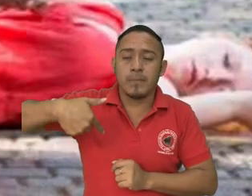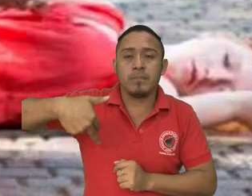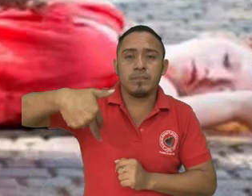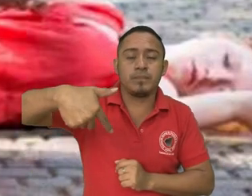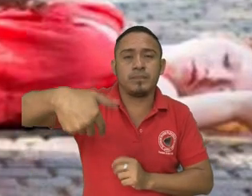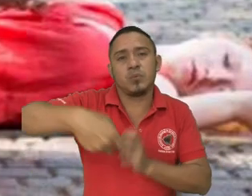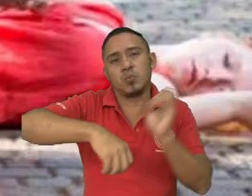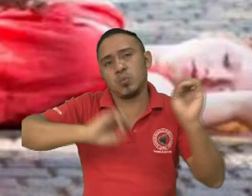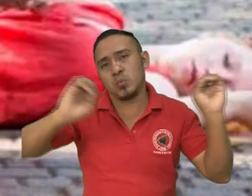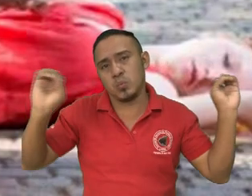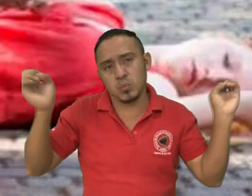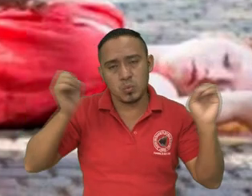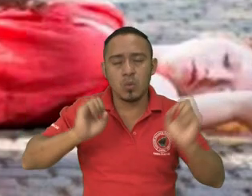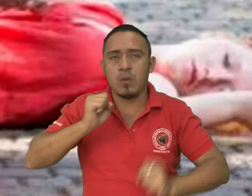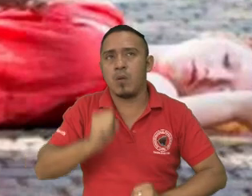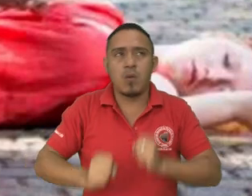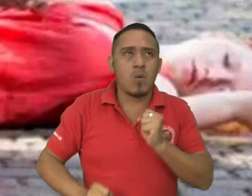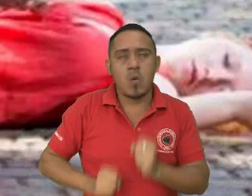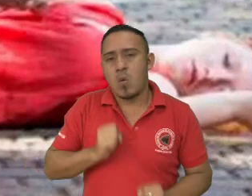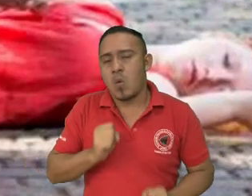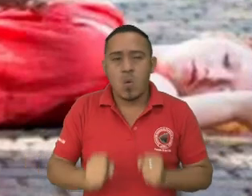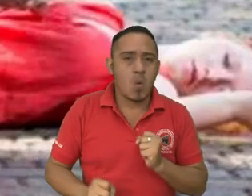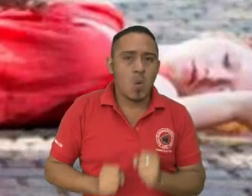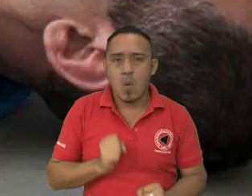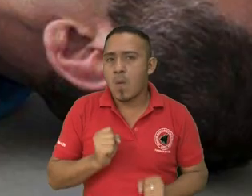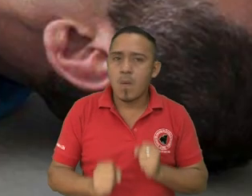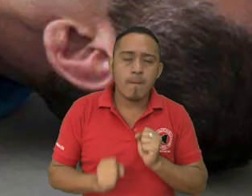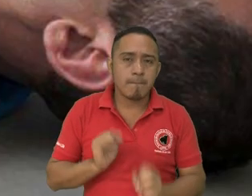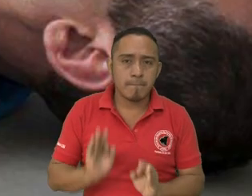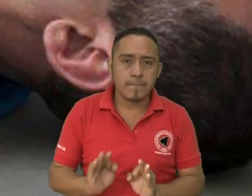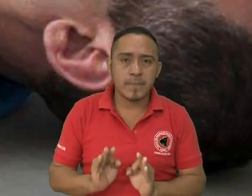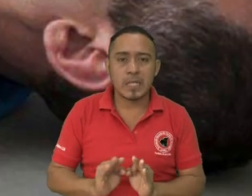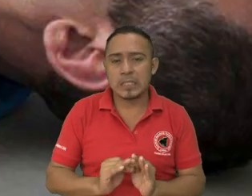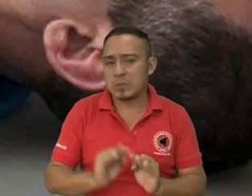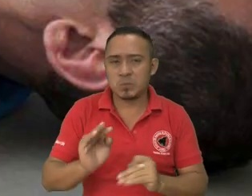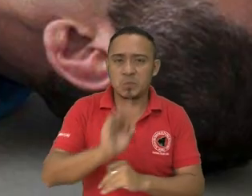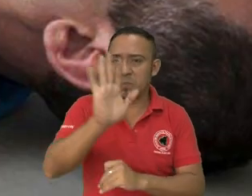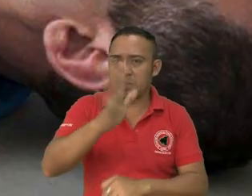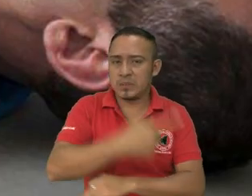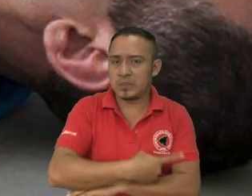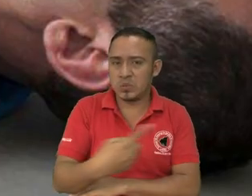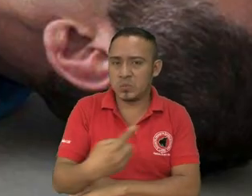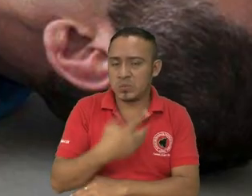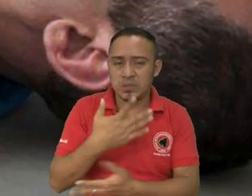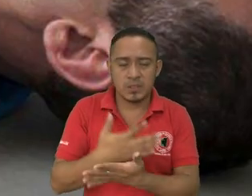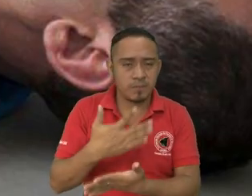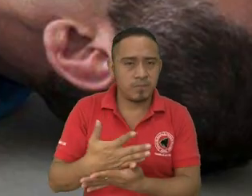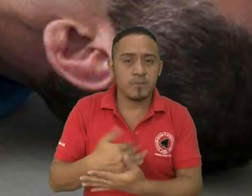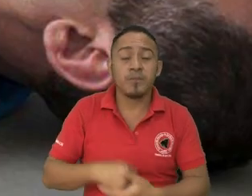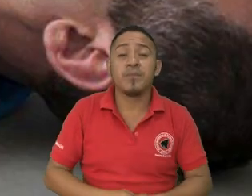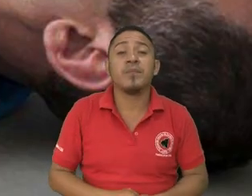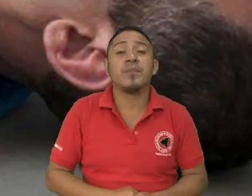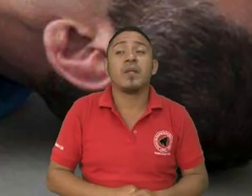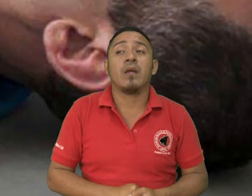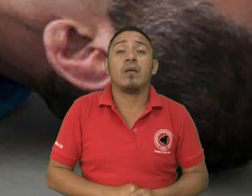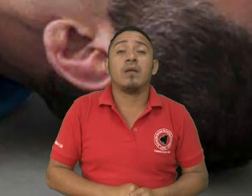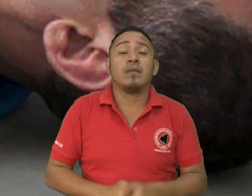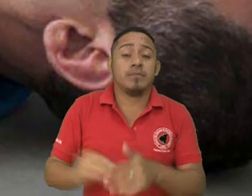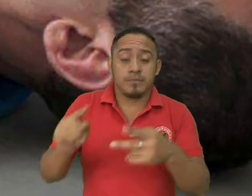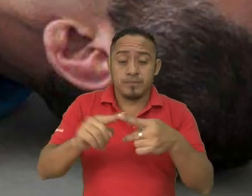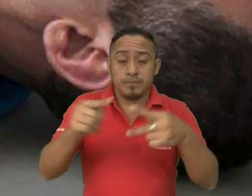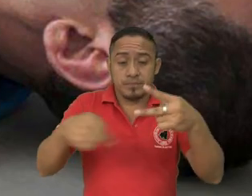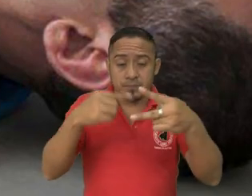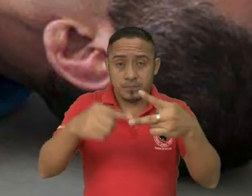o trotar a paso ligero, por lo menos 5 días a la semana. Otro factor de riesgo tenemos las